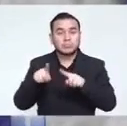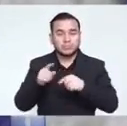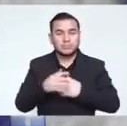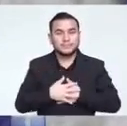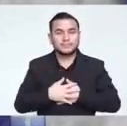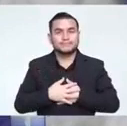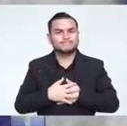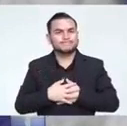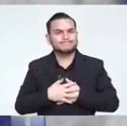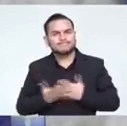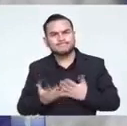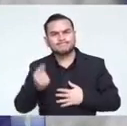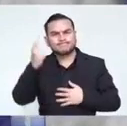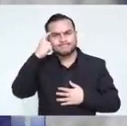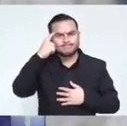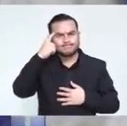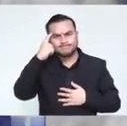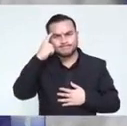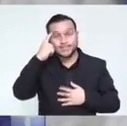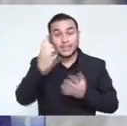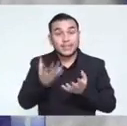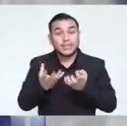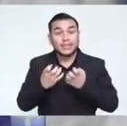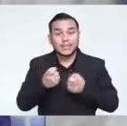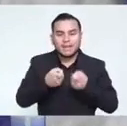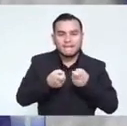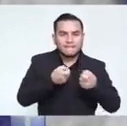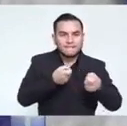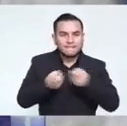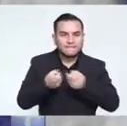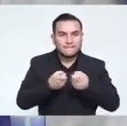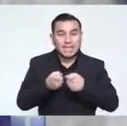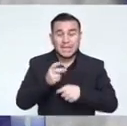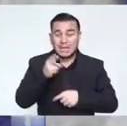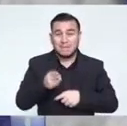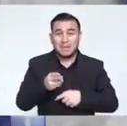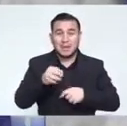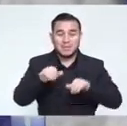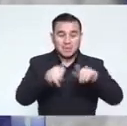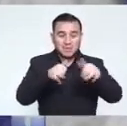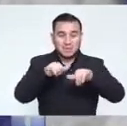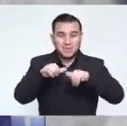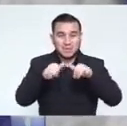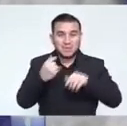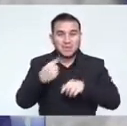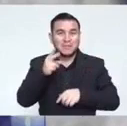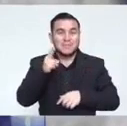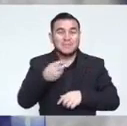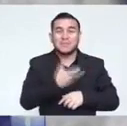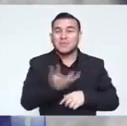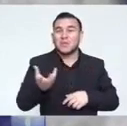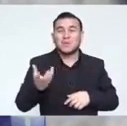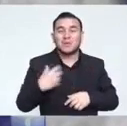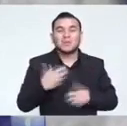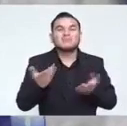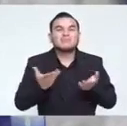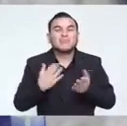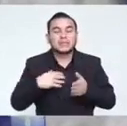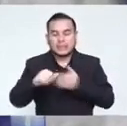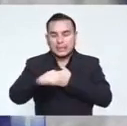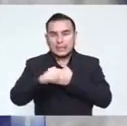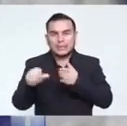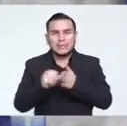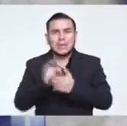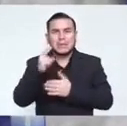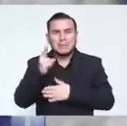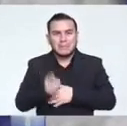queriendo seguir manejando las cosas como lo han venido manejando. Es la misma forma en esa asamblea